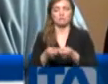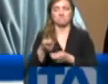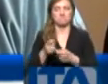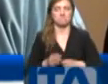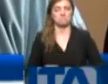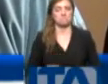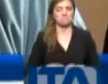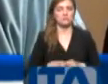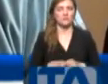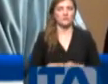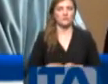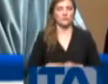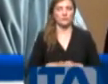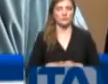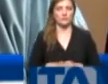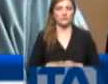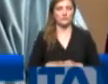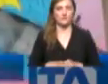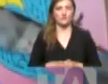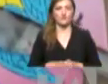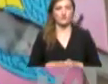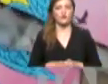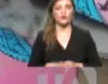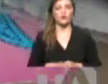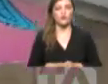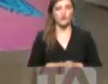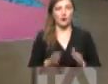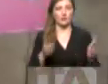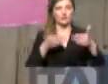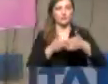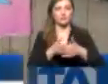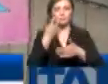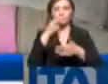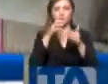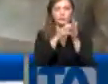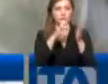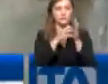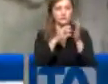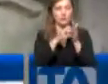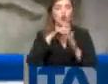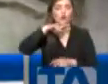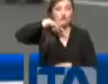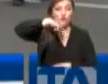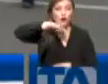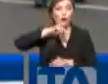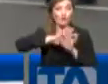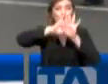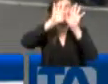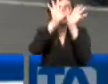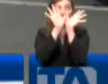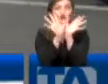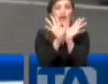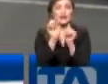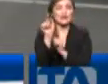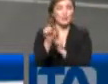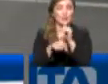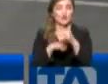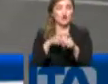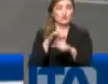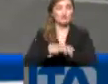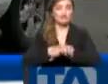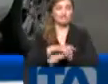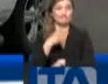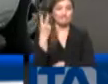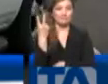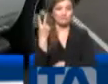esta sustancia y aquí en nuestro territorio. En los paquetes se podía divisar una figura de pavo real. Dos personas fueron detenidas para